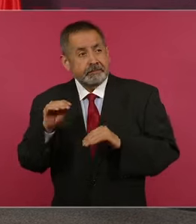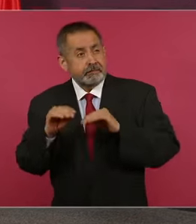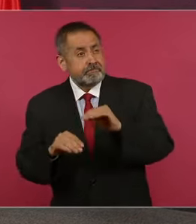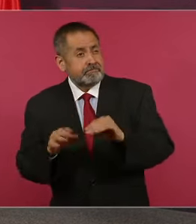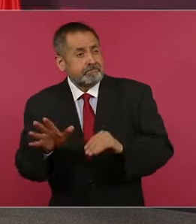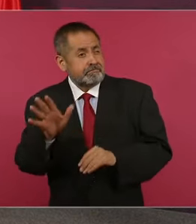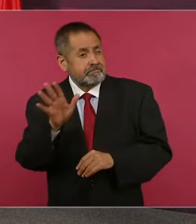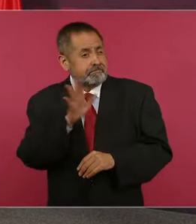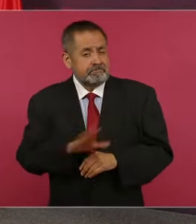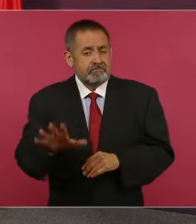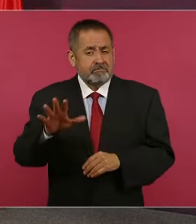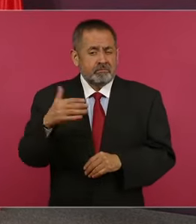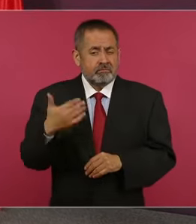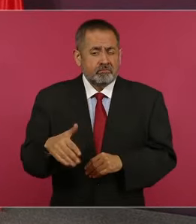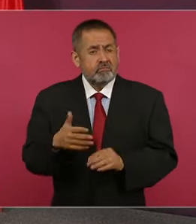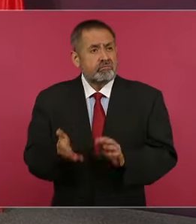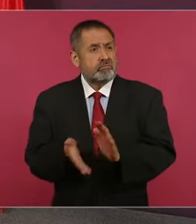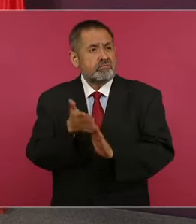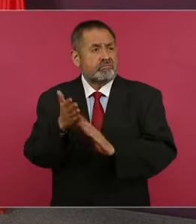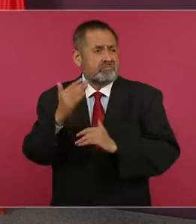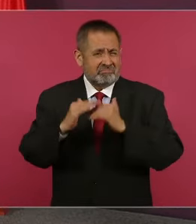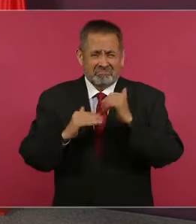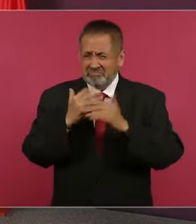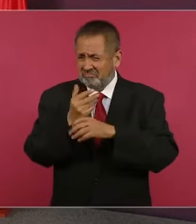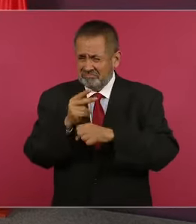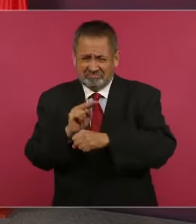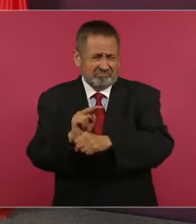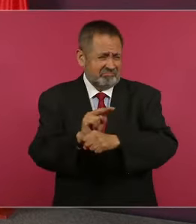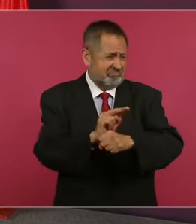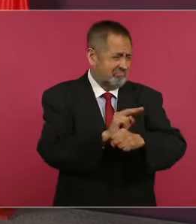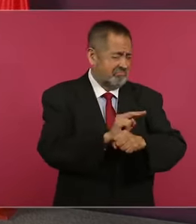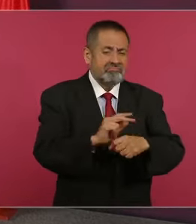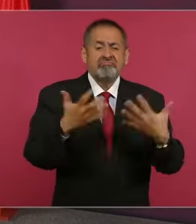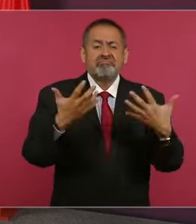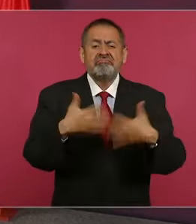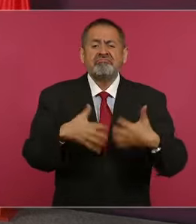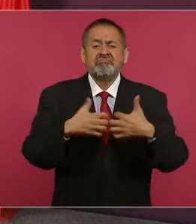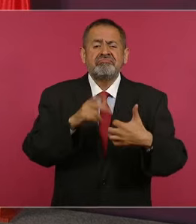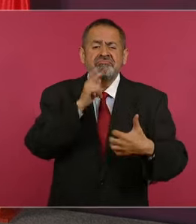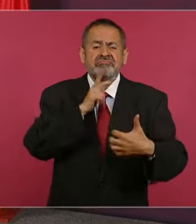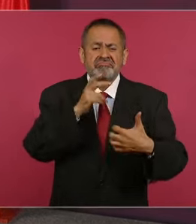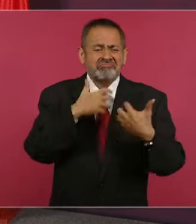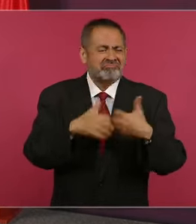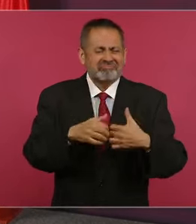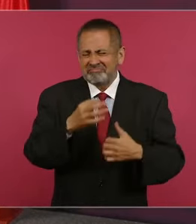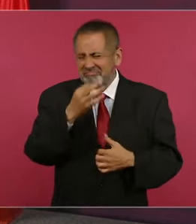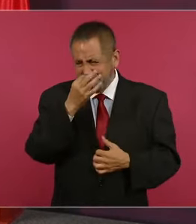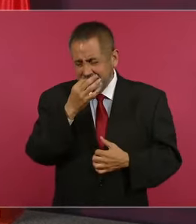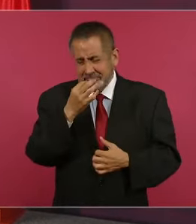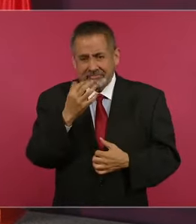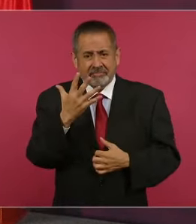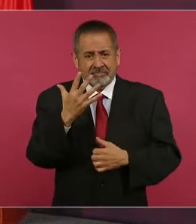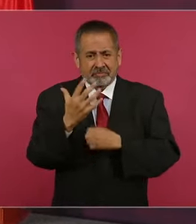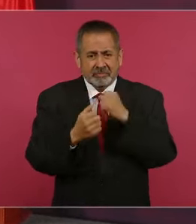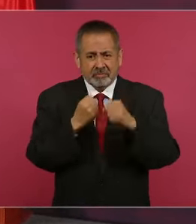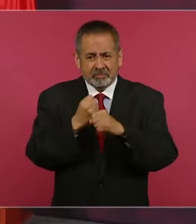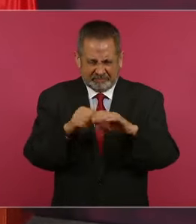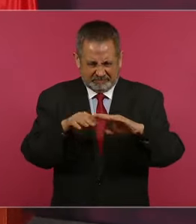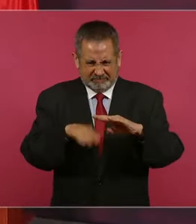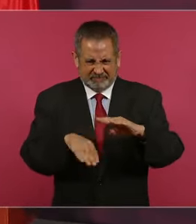hazaña de construir una refinería en menos de 5 años,